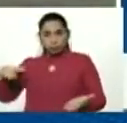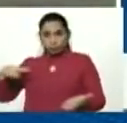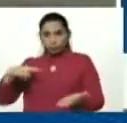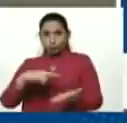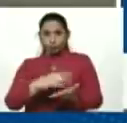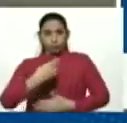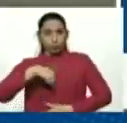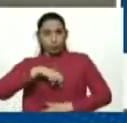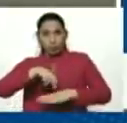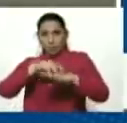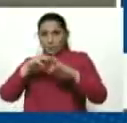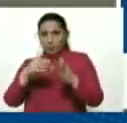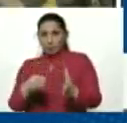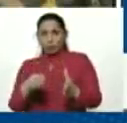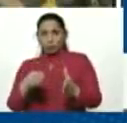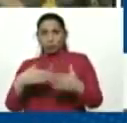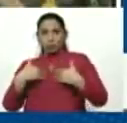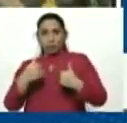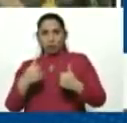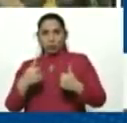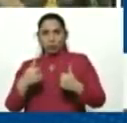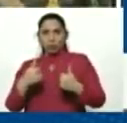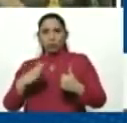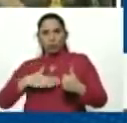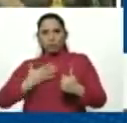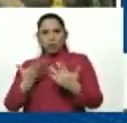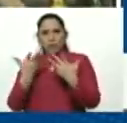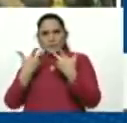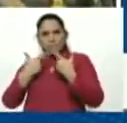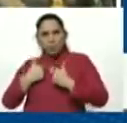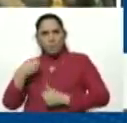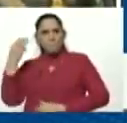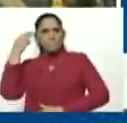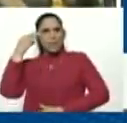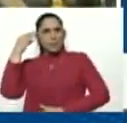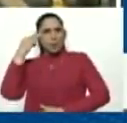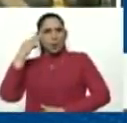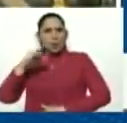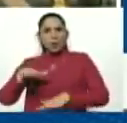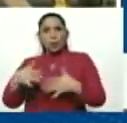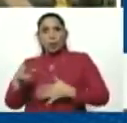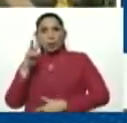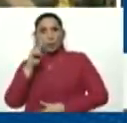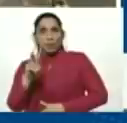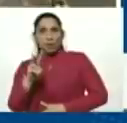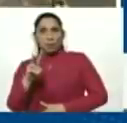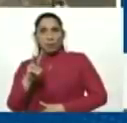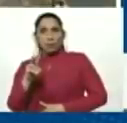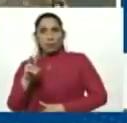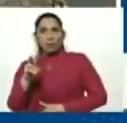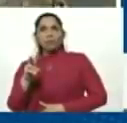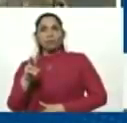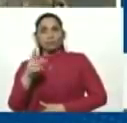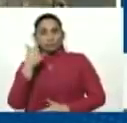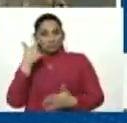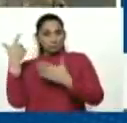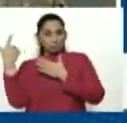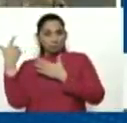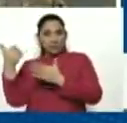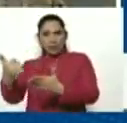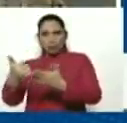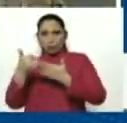nuestro ministro Carlos Alvarado nos puede refrescar la memoria mientras vemos las imágenes de la ayuda que ha llegado de